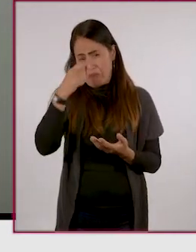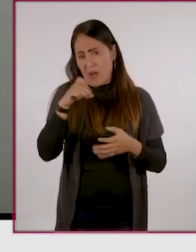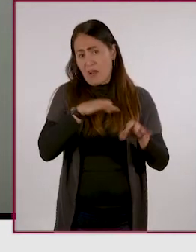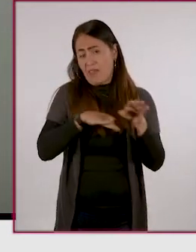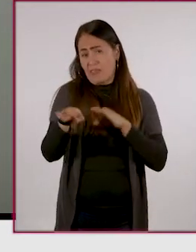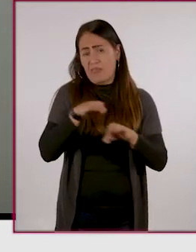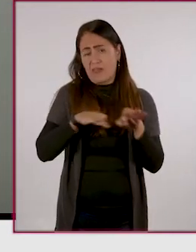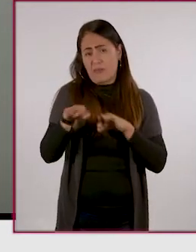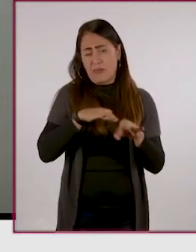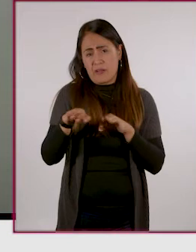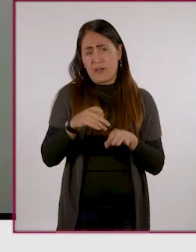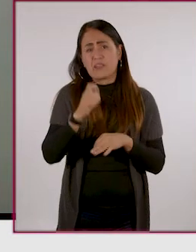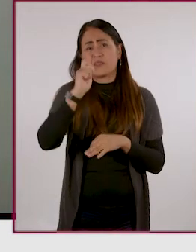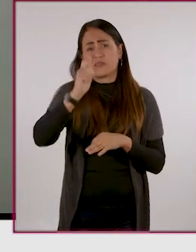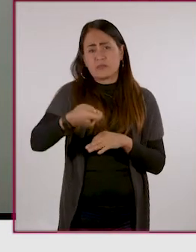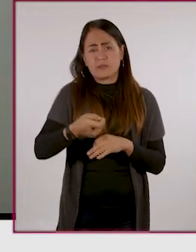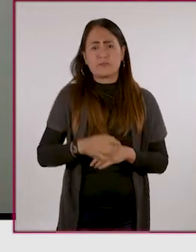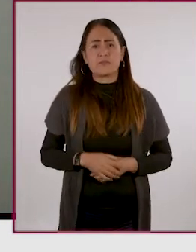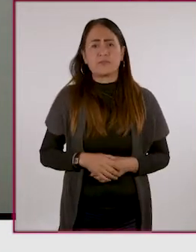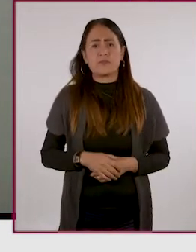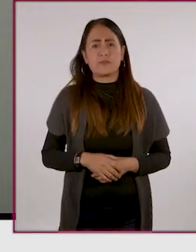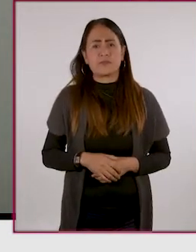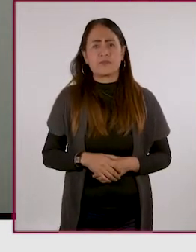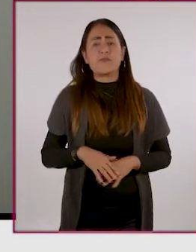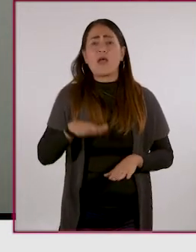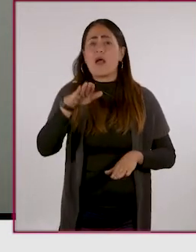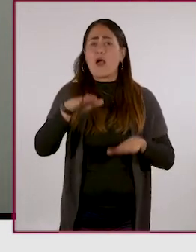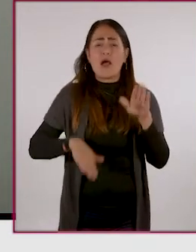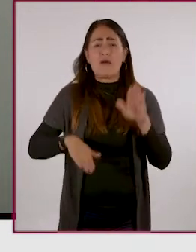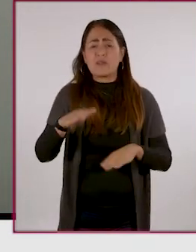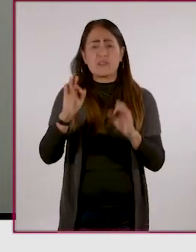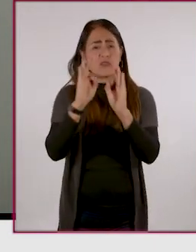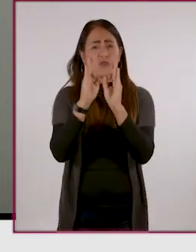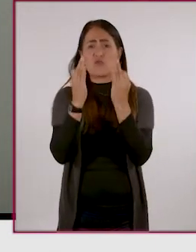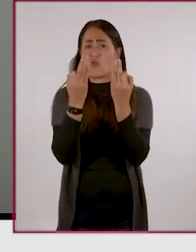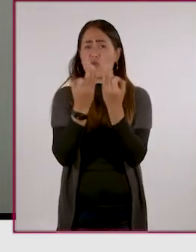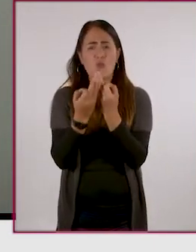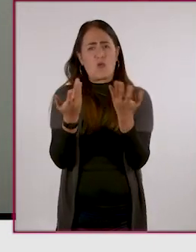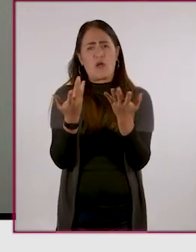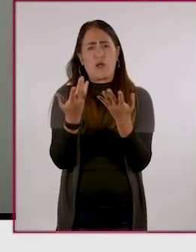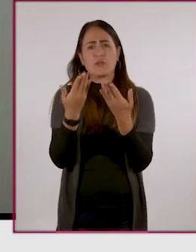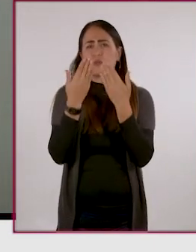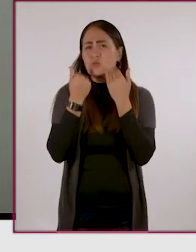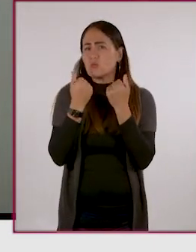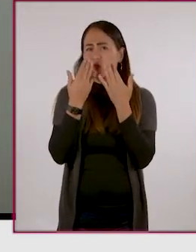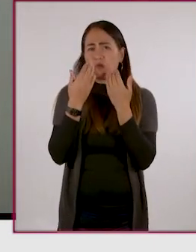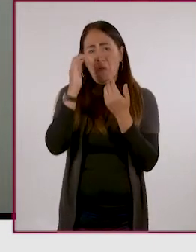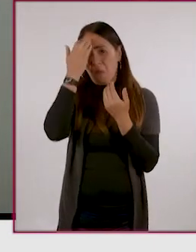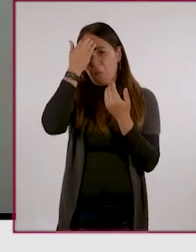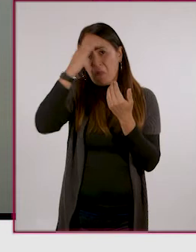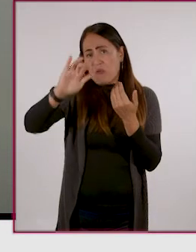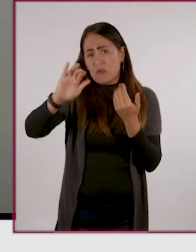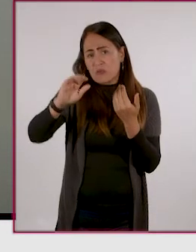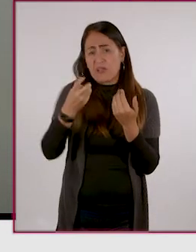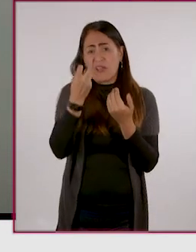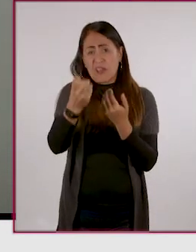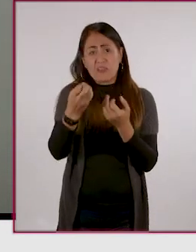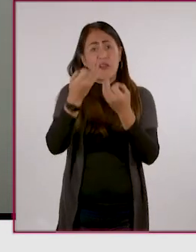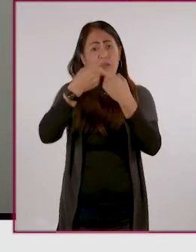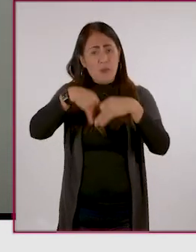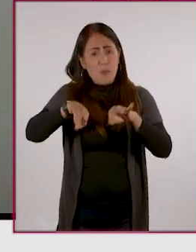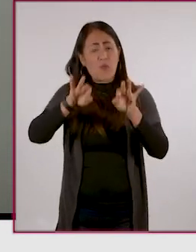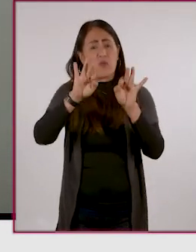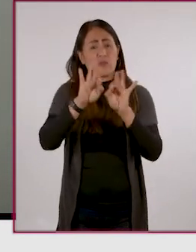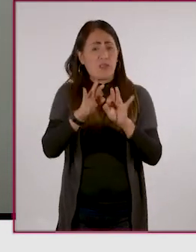laboral, es que no sabe, desconocen, hay muchas funciones que desconocen, que son muy importantes, que finalmente